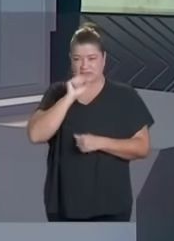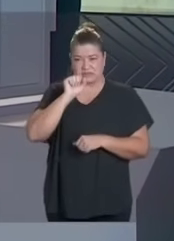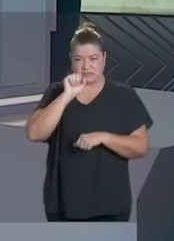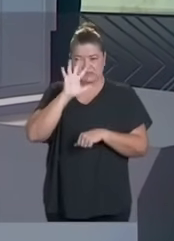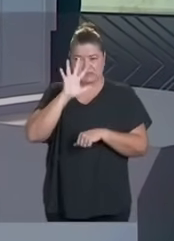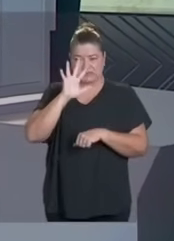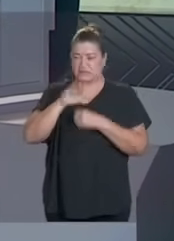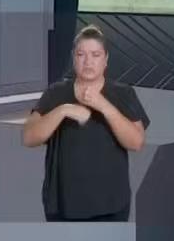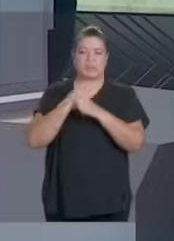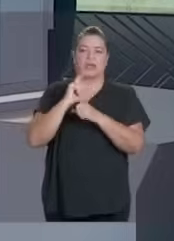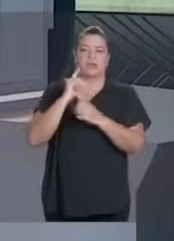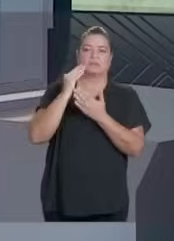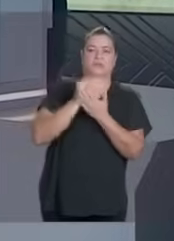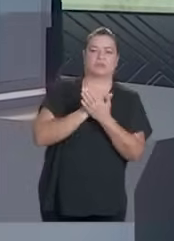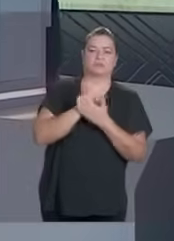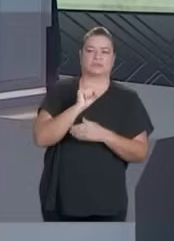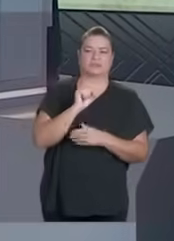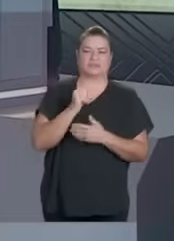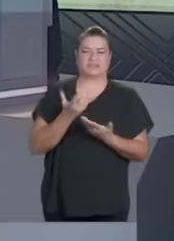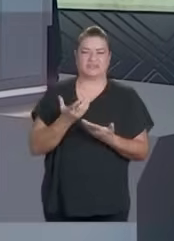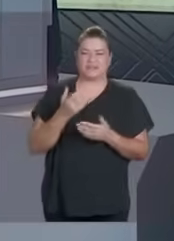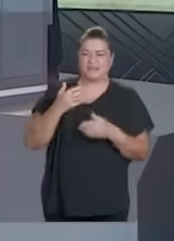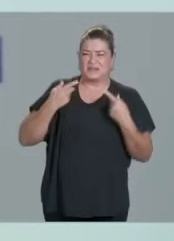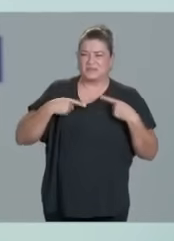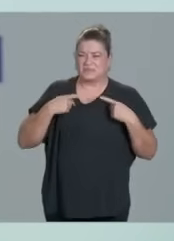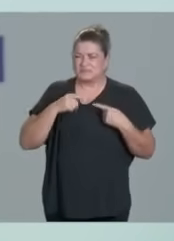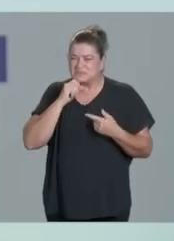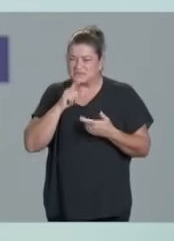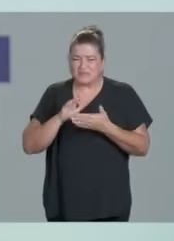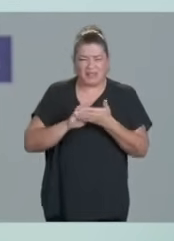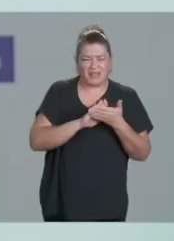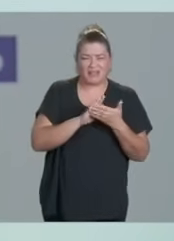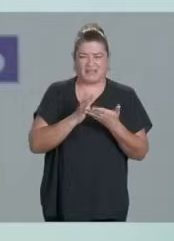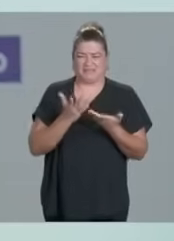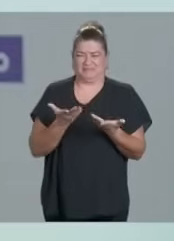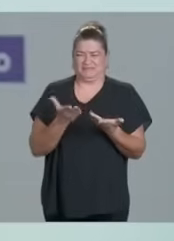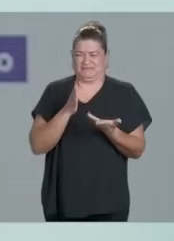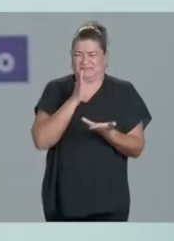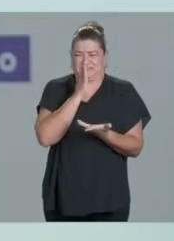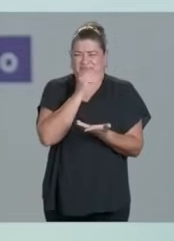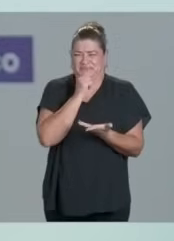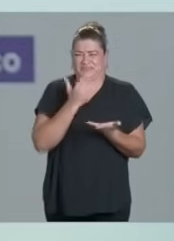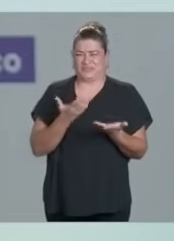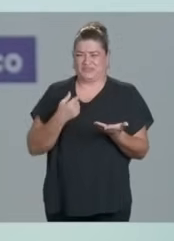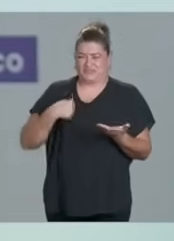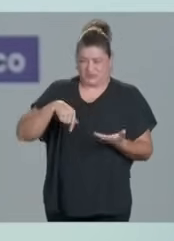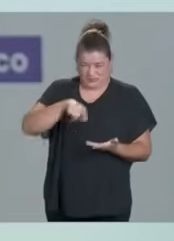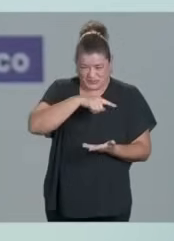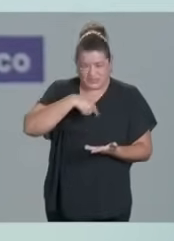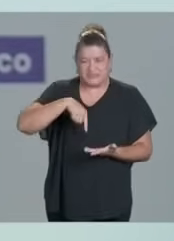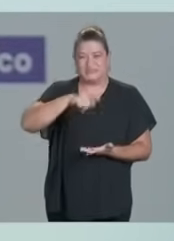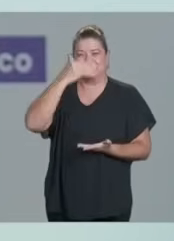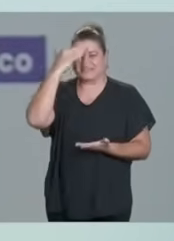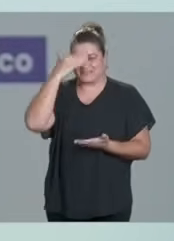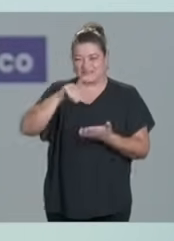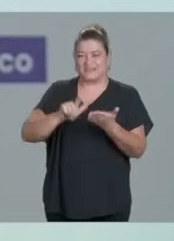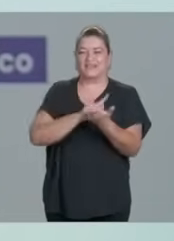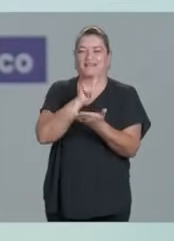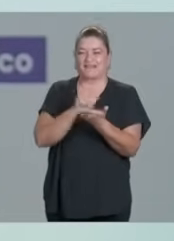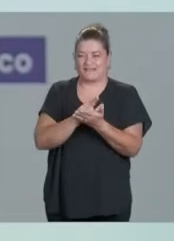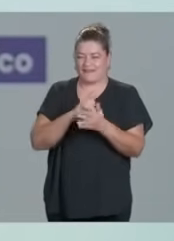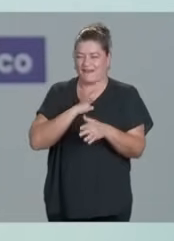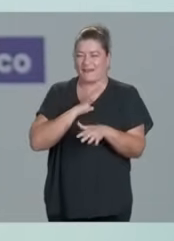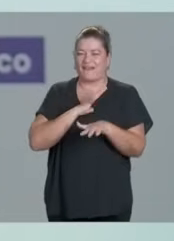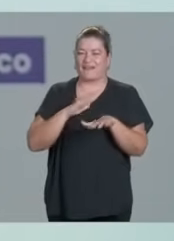¿Y de dónde lo van a financiar? Somos los únicos que hemos planteado una nueva visión de la fiscalidad en este país para que se puedan financiar los